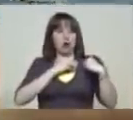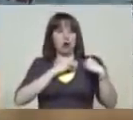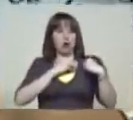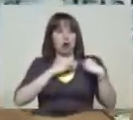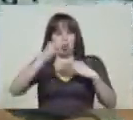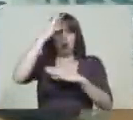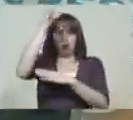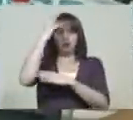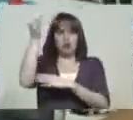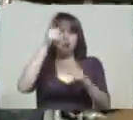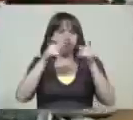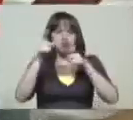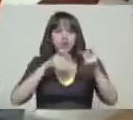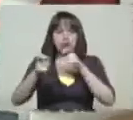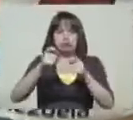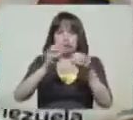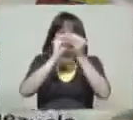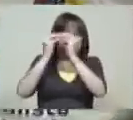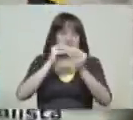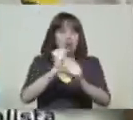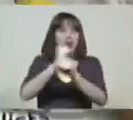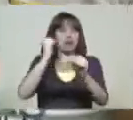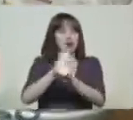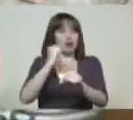Consultivo, que lo activamos, pero